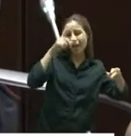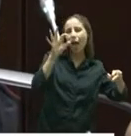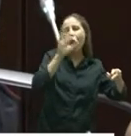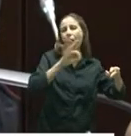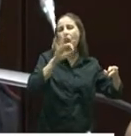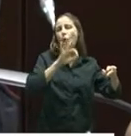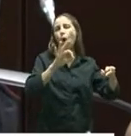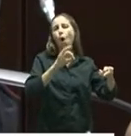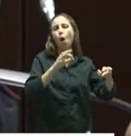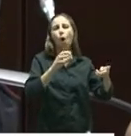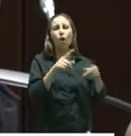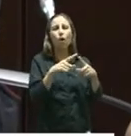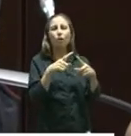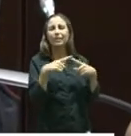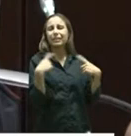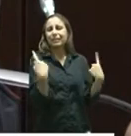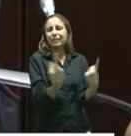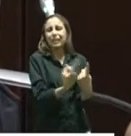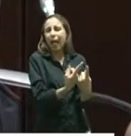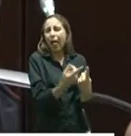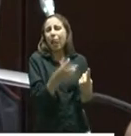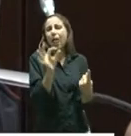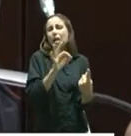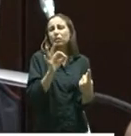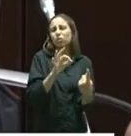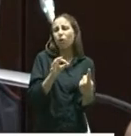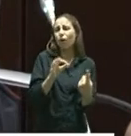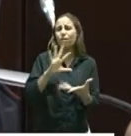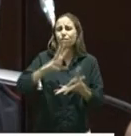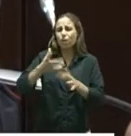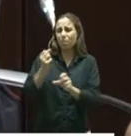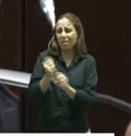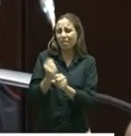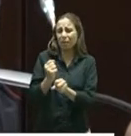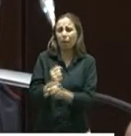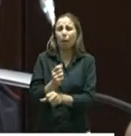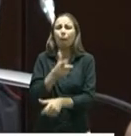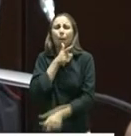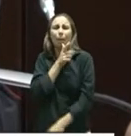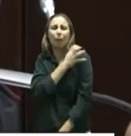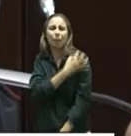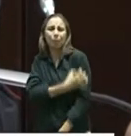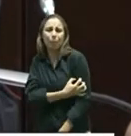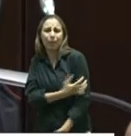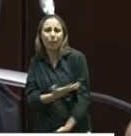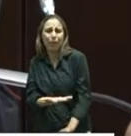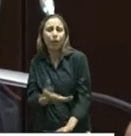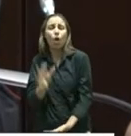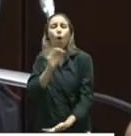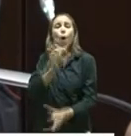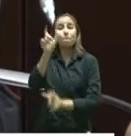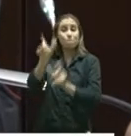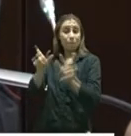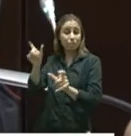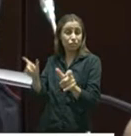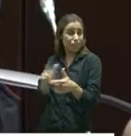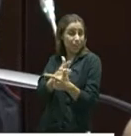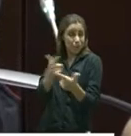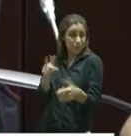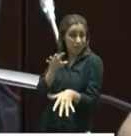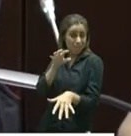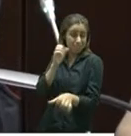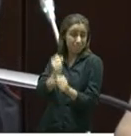precarias en las que está están los trabajadores que han salido permanentemente a denunciar la falta de personal la sobrecarga